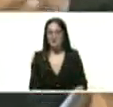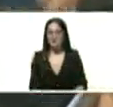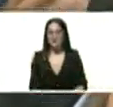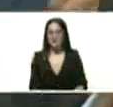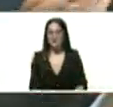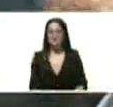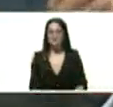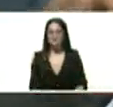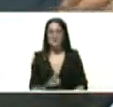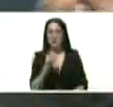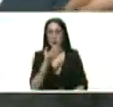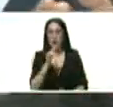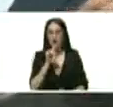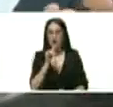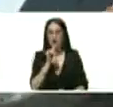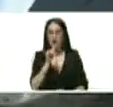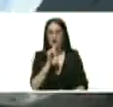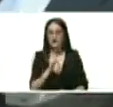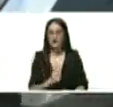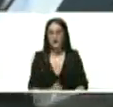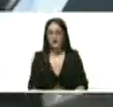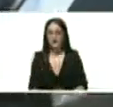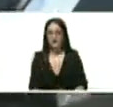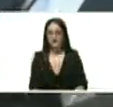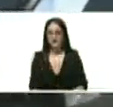Buenas noticias.